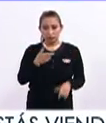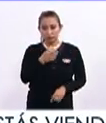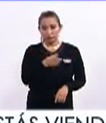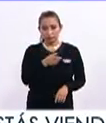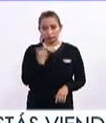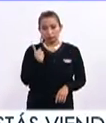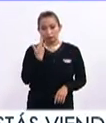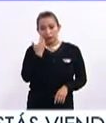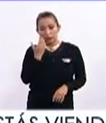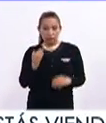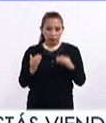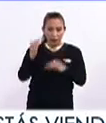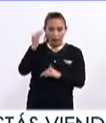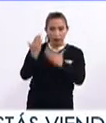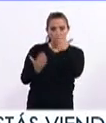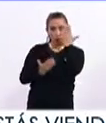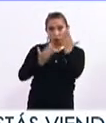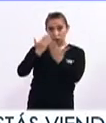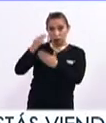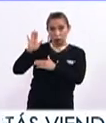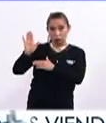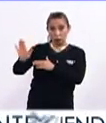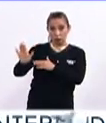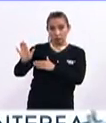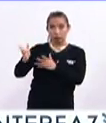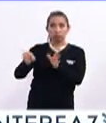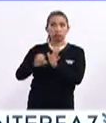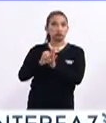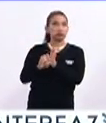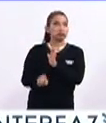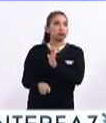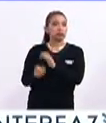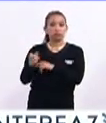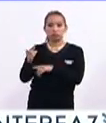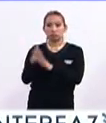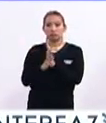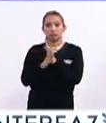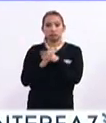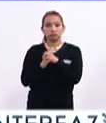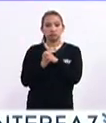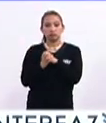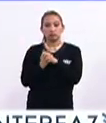que tengan un nivel de escolaridad, vamos a decir,